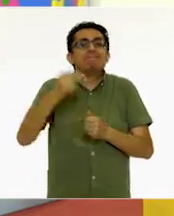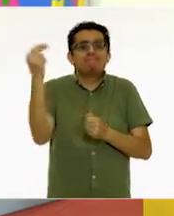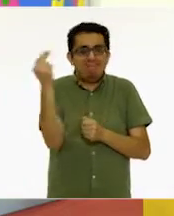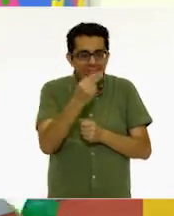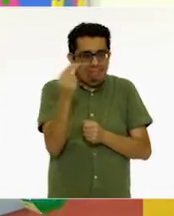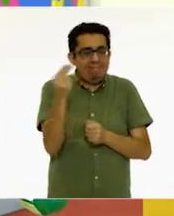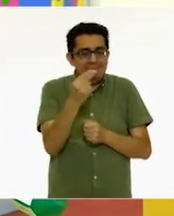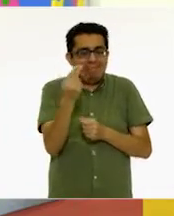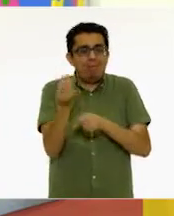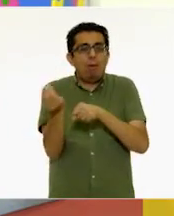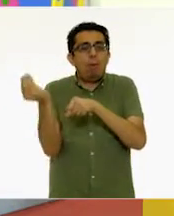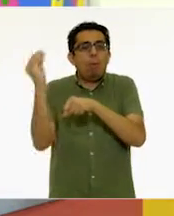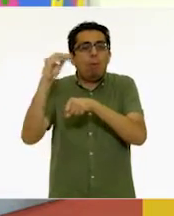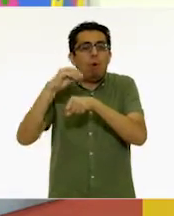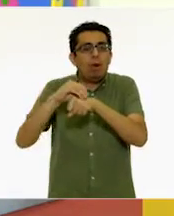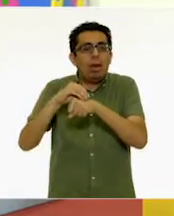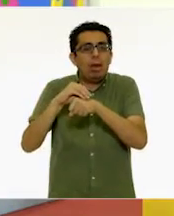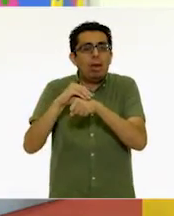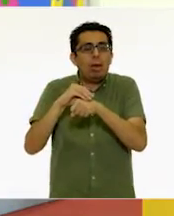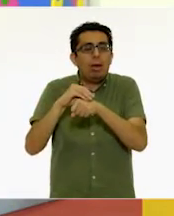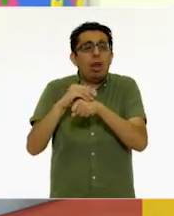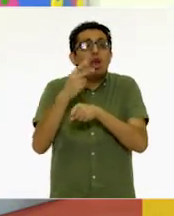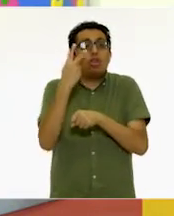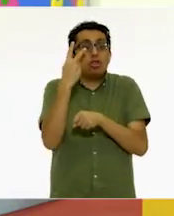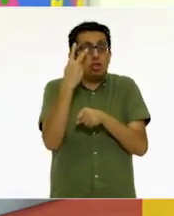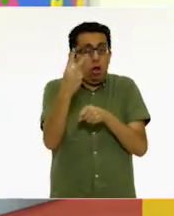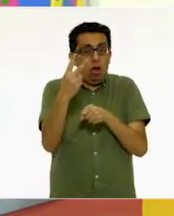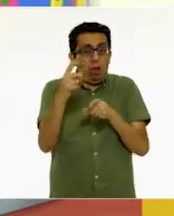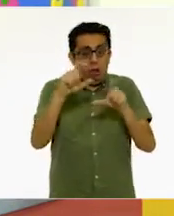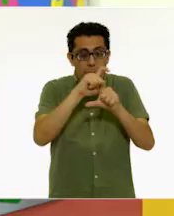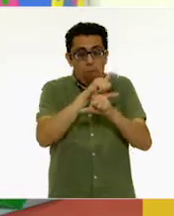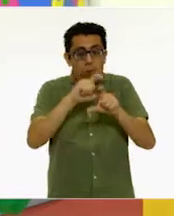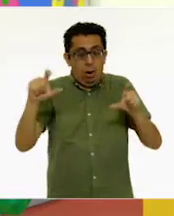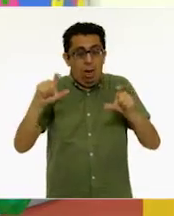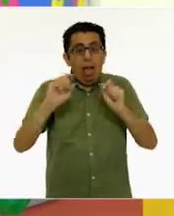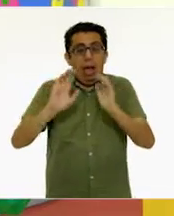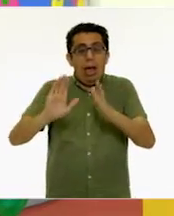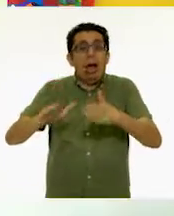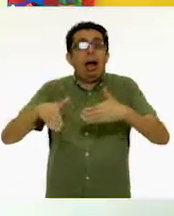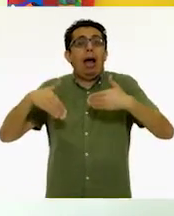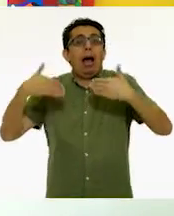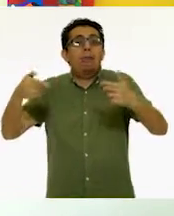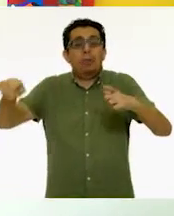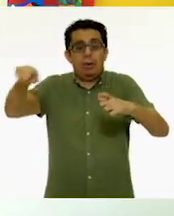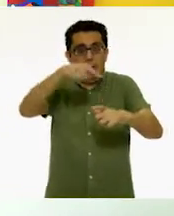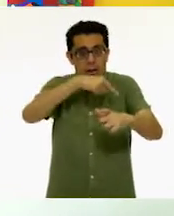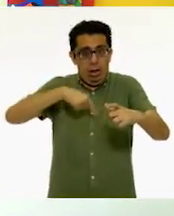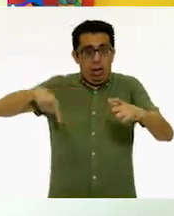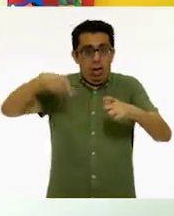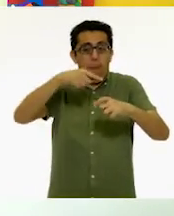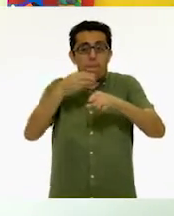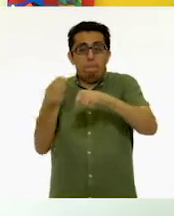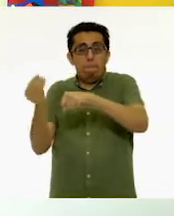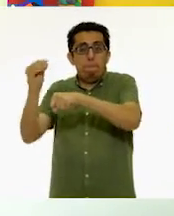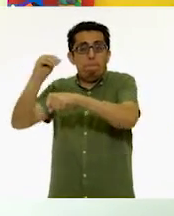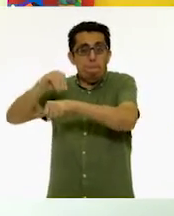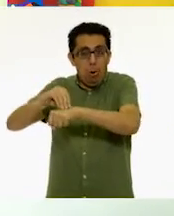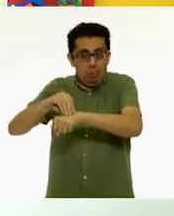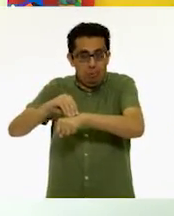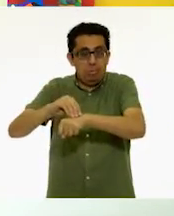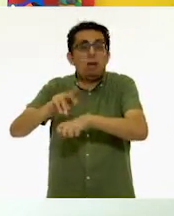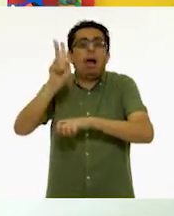Necesitamos colocar 2 bloques fuera del aro. Muy bien. ¿Lo